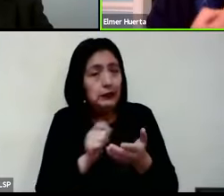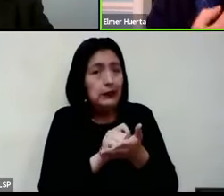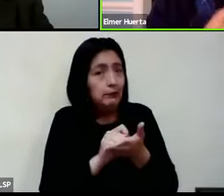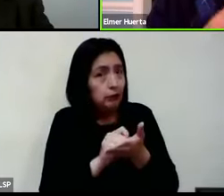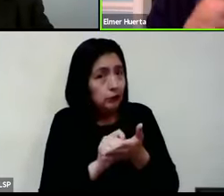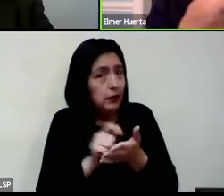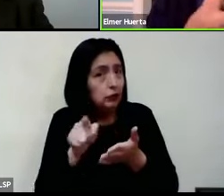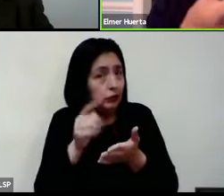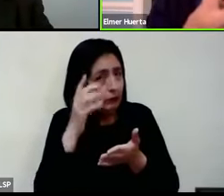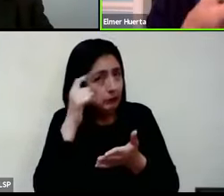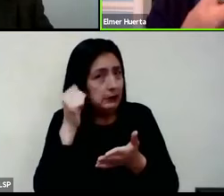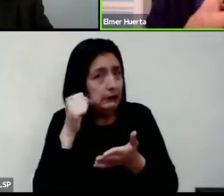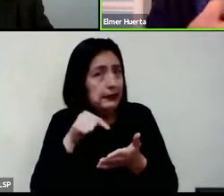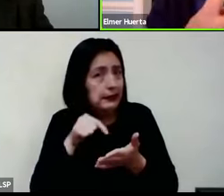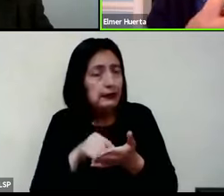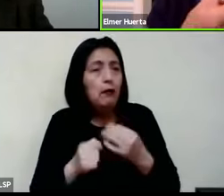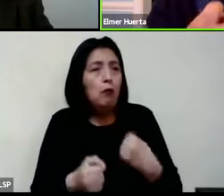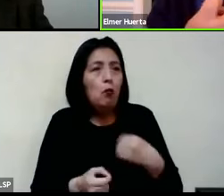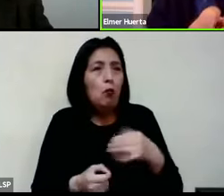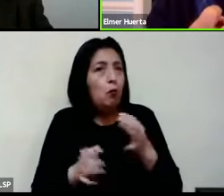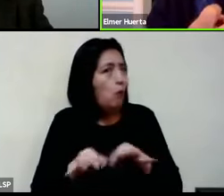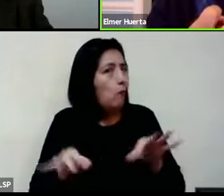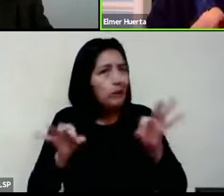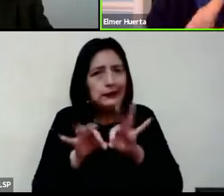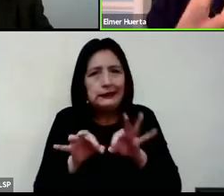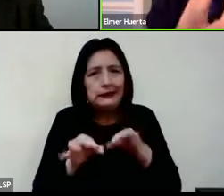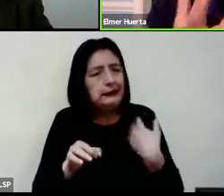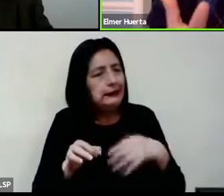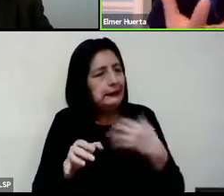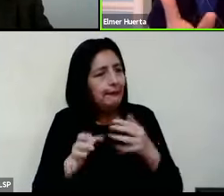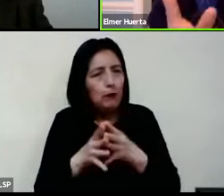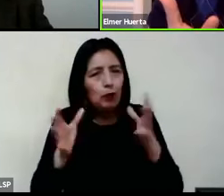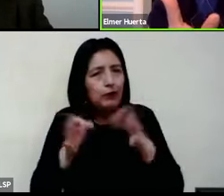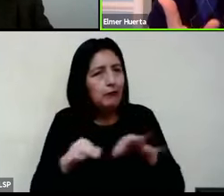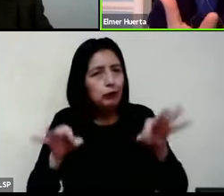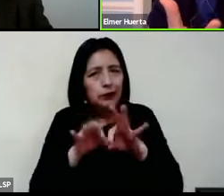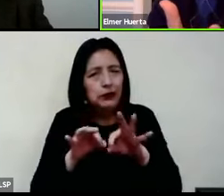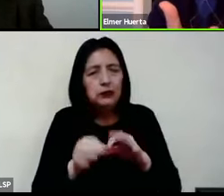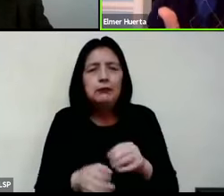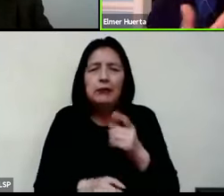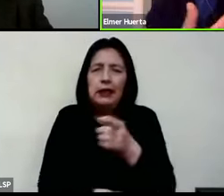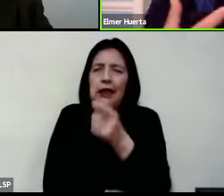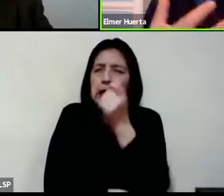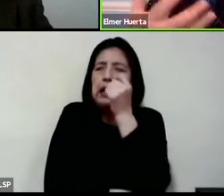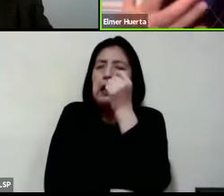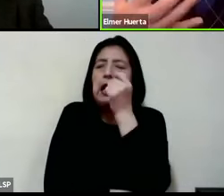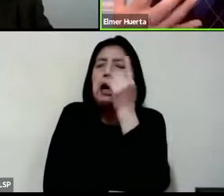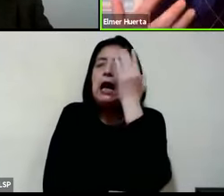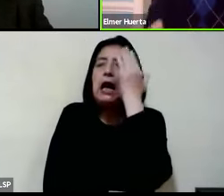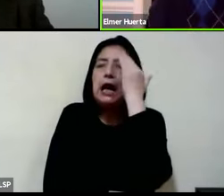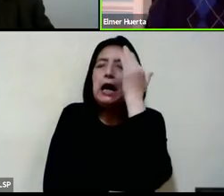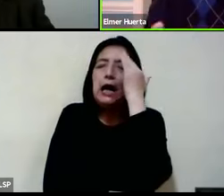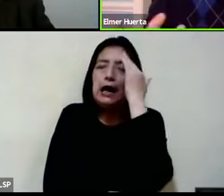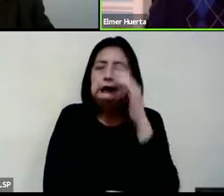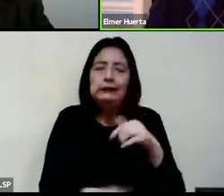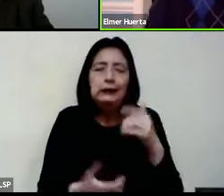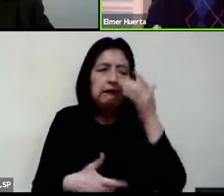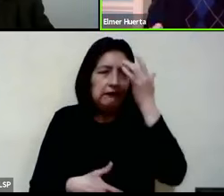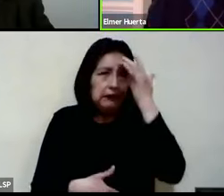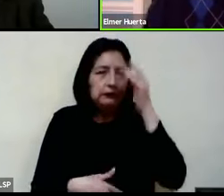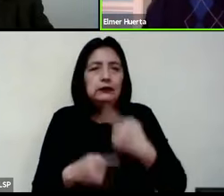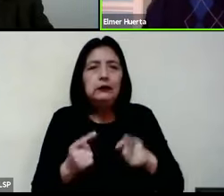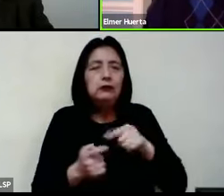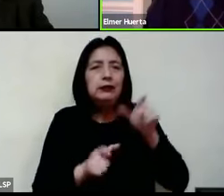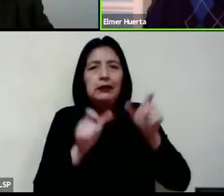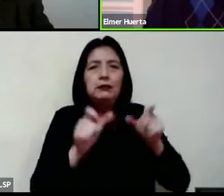puedan memorizar, porque esto es vital, importante, no solamente para entender la enfermedad, sino para bajar la ansiedad